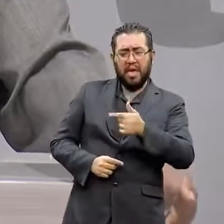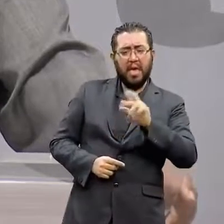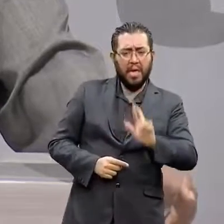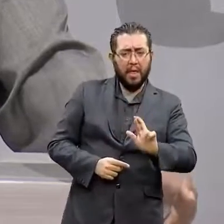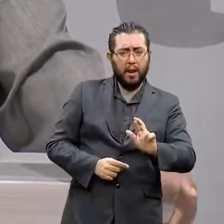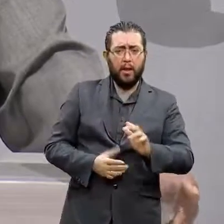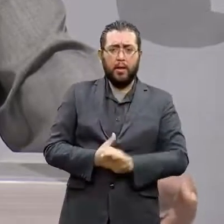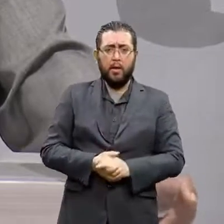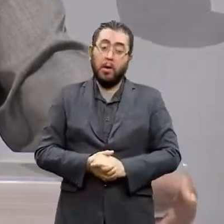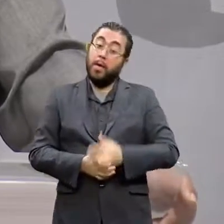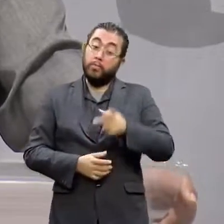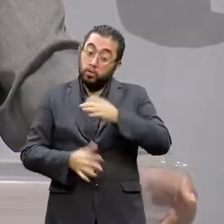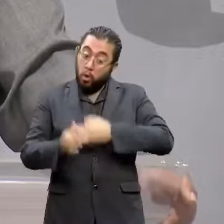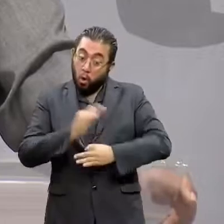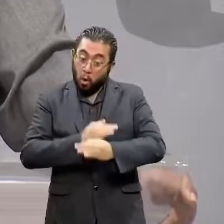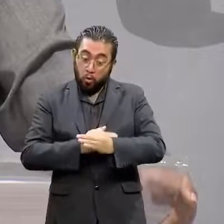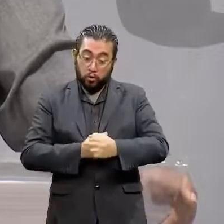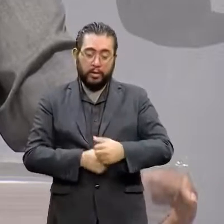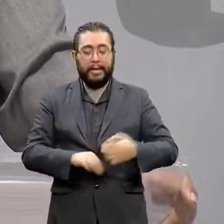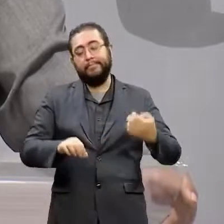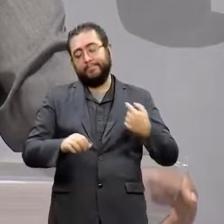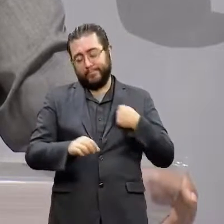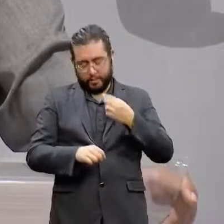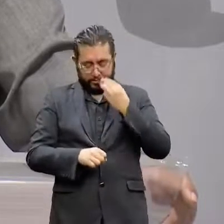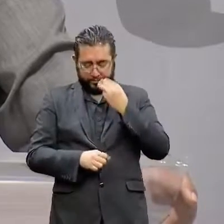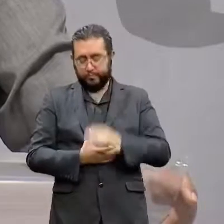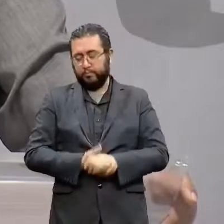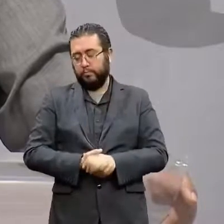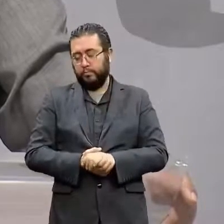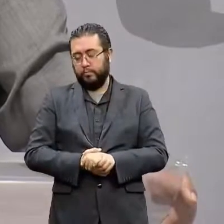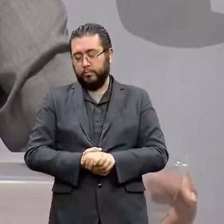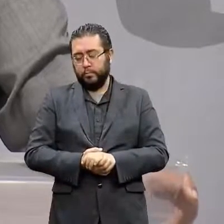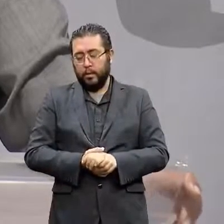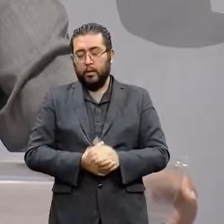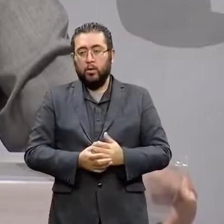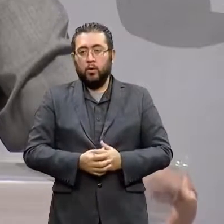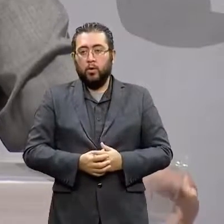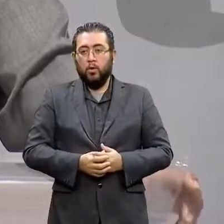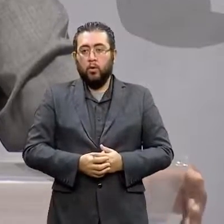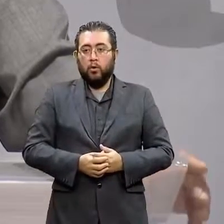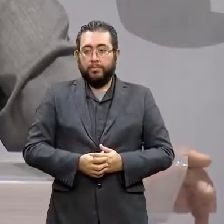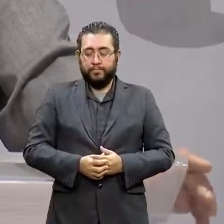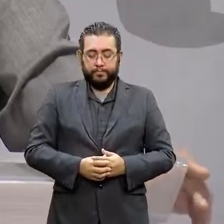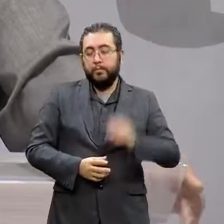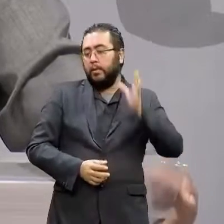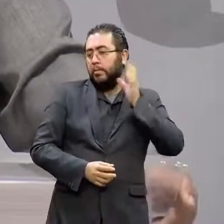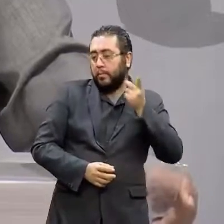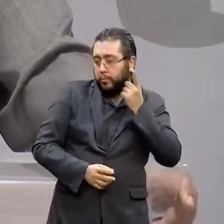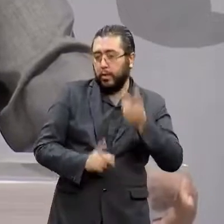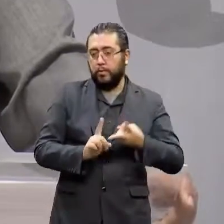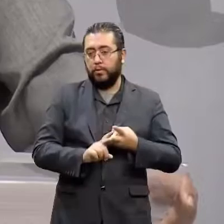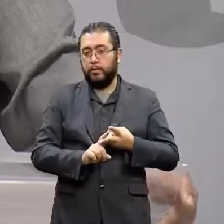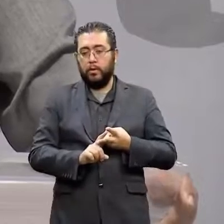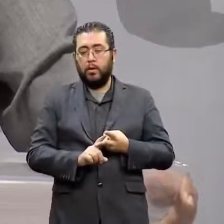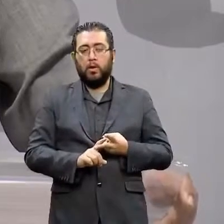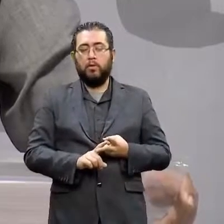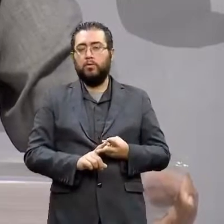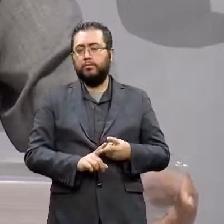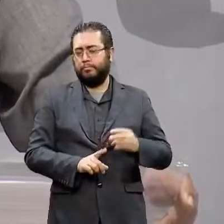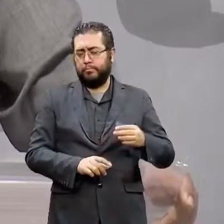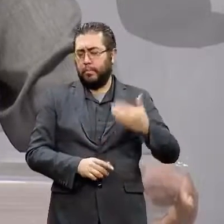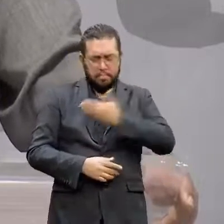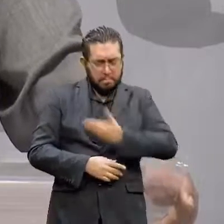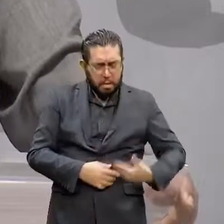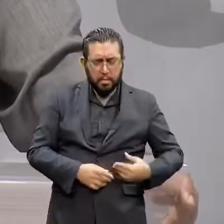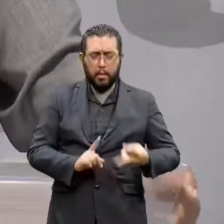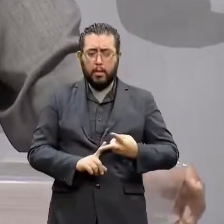de cada uno de los poderes tanto legislativo como judicial en los estados y en el país por eso la relevancia